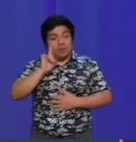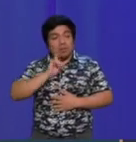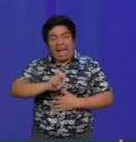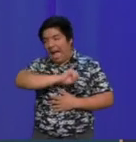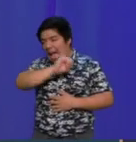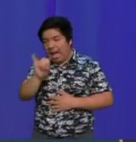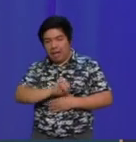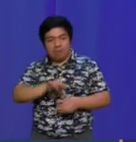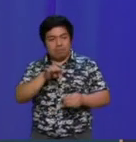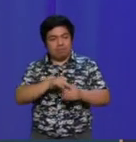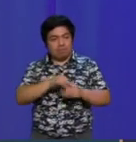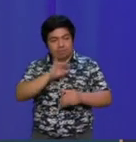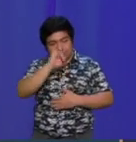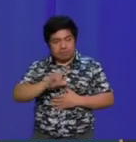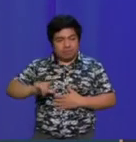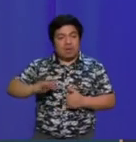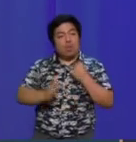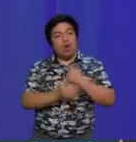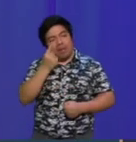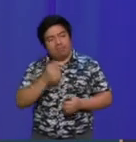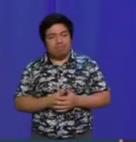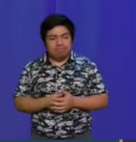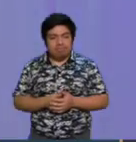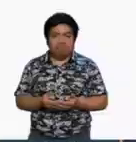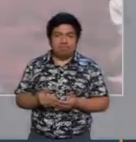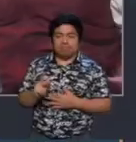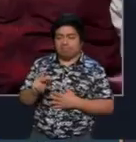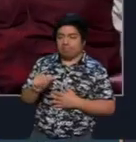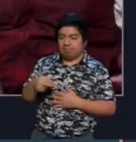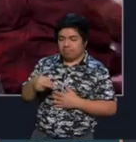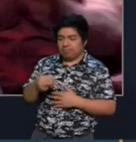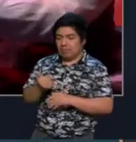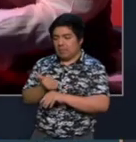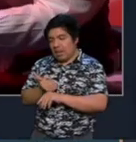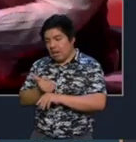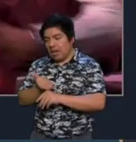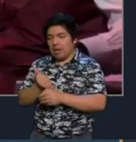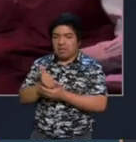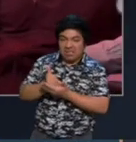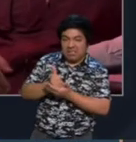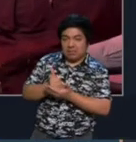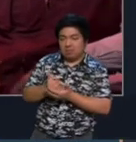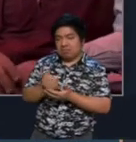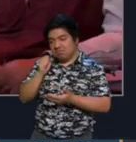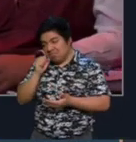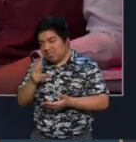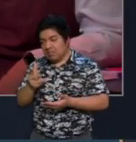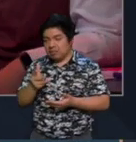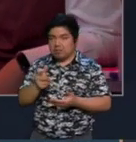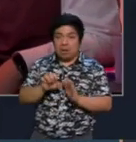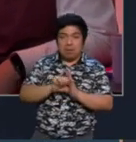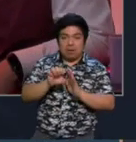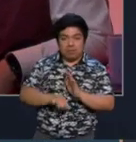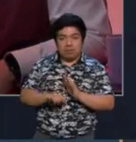votarías a la jefatura de gobierno y por qué? Pues están los del PAN naranja y el PAN azul, pero es lo mismo. Jamás votaría por